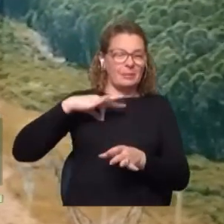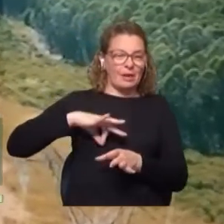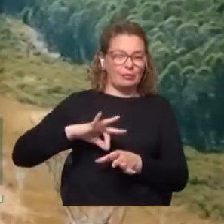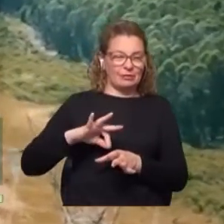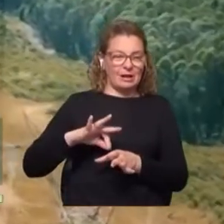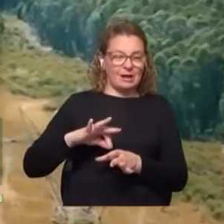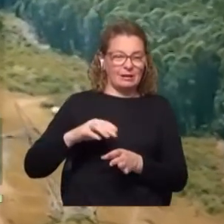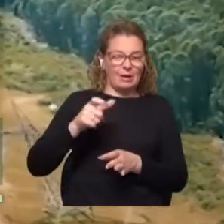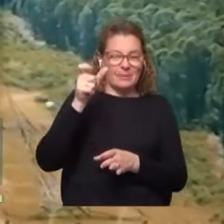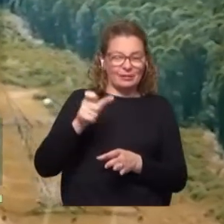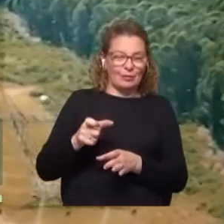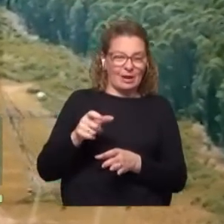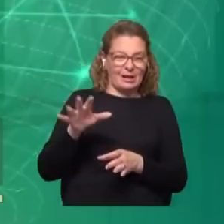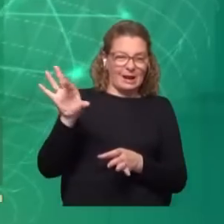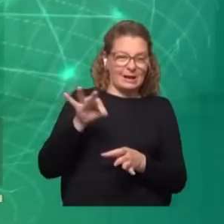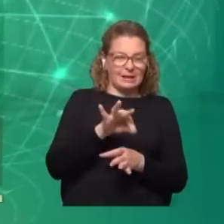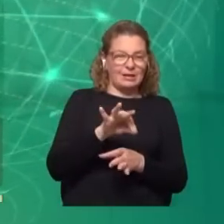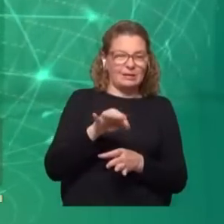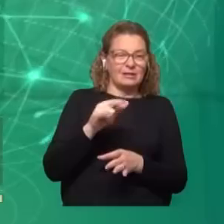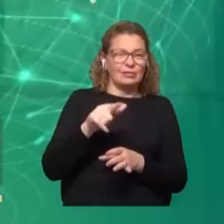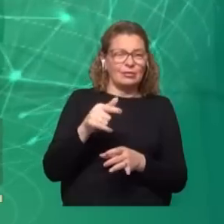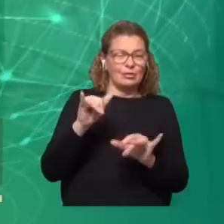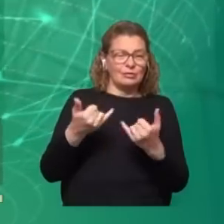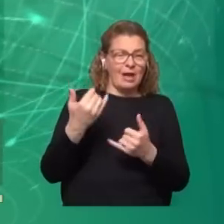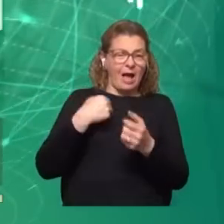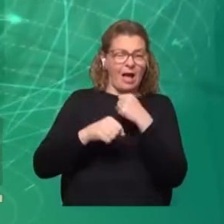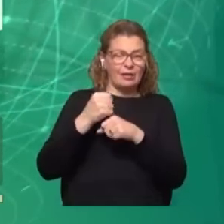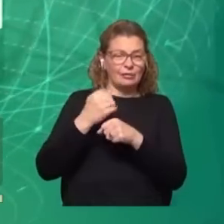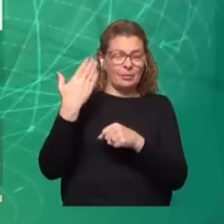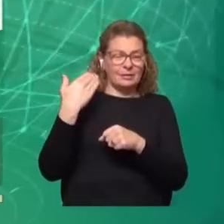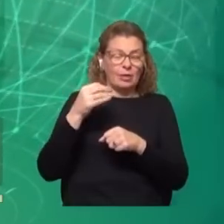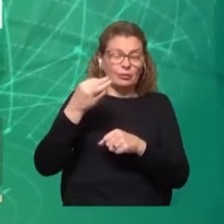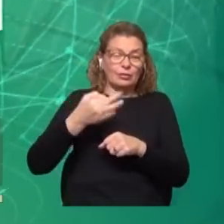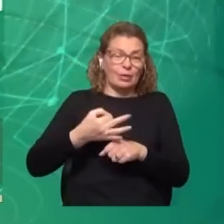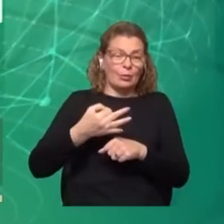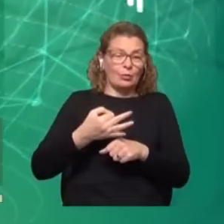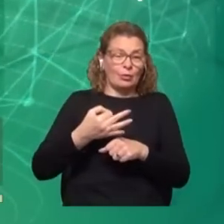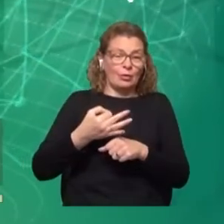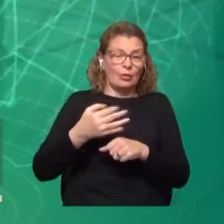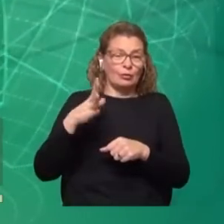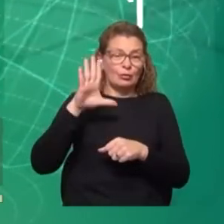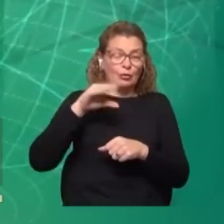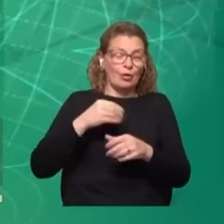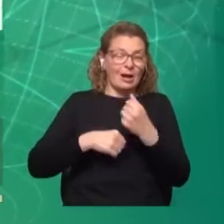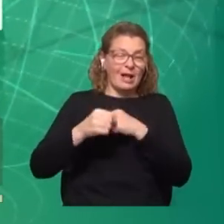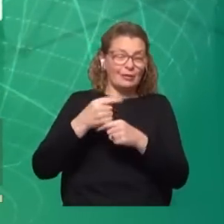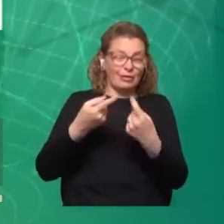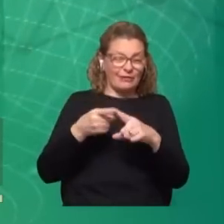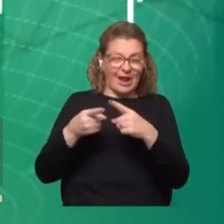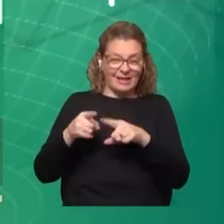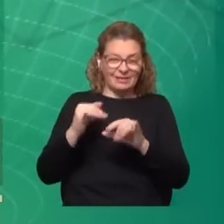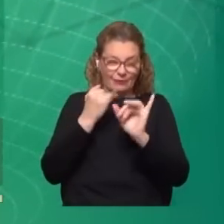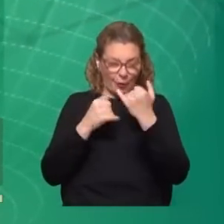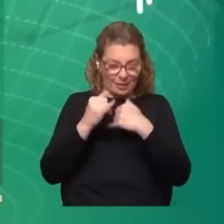del personal designado esto ya pasó el año pasado Aunque seguramente en el con todo el tema de las diferentes noticias que